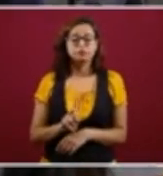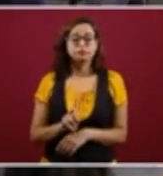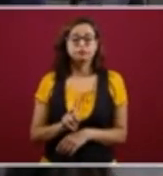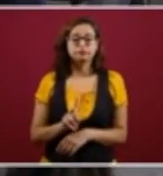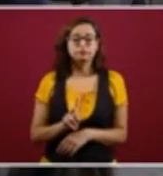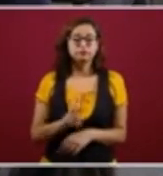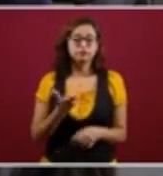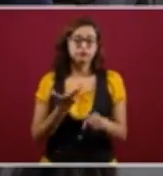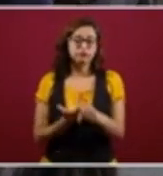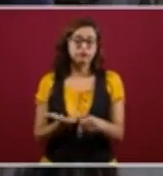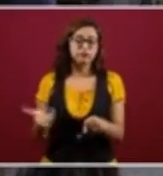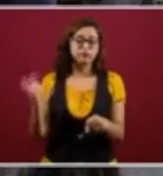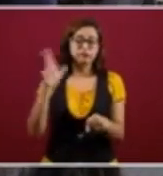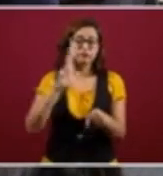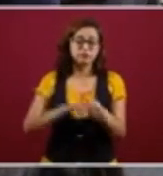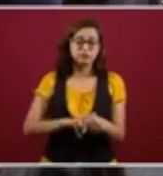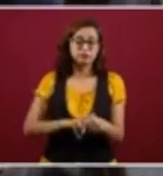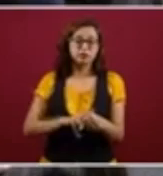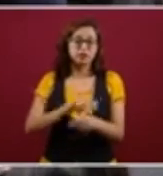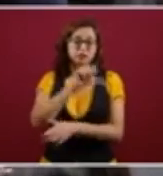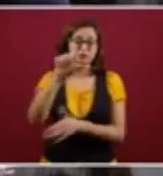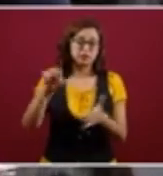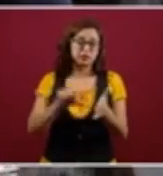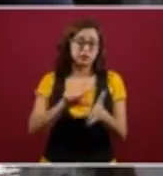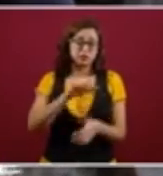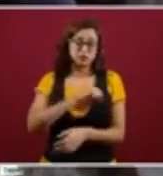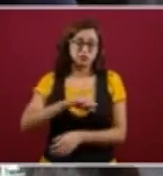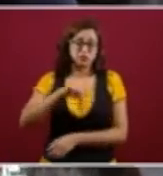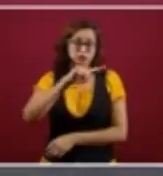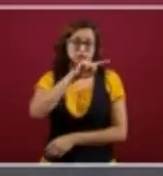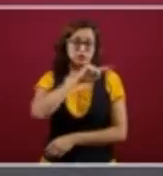los hospitales, los centros de salud,